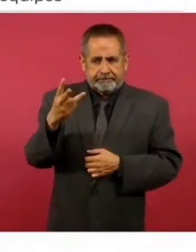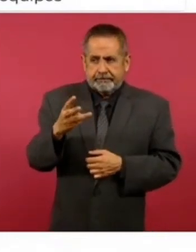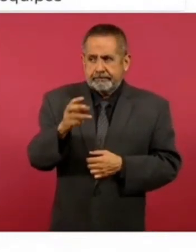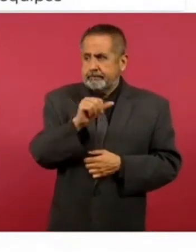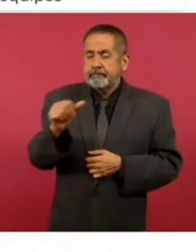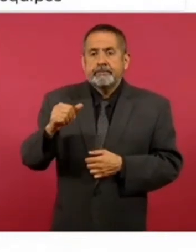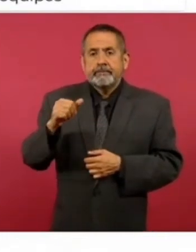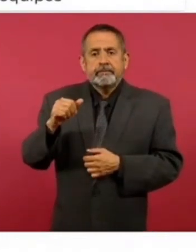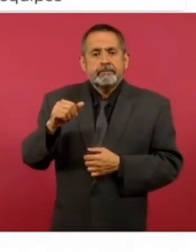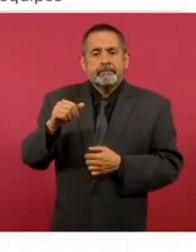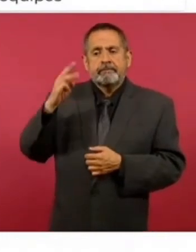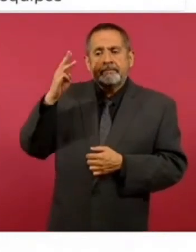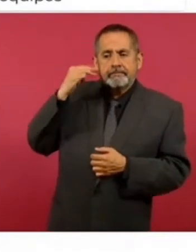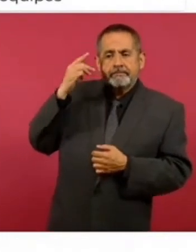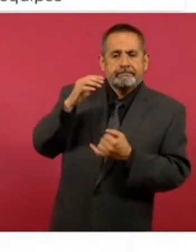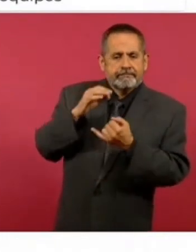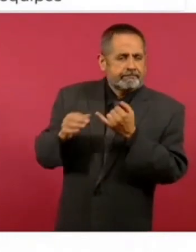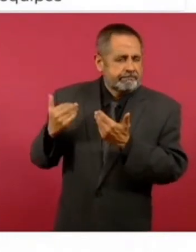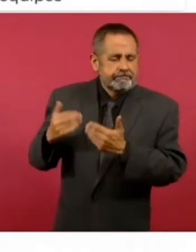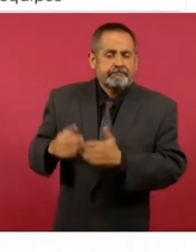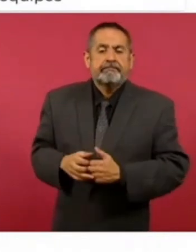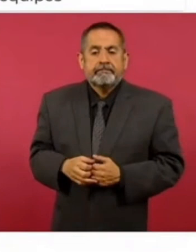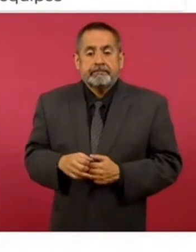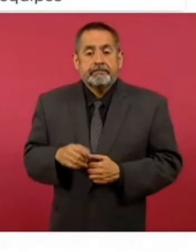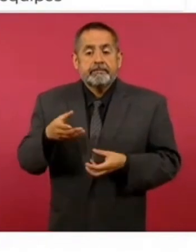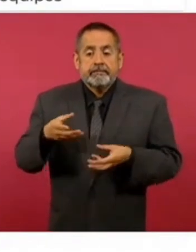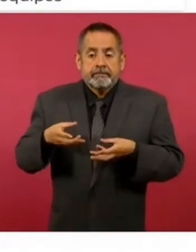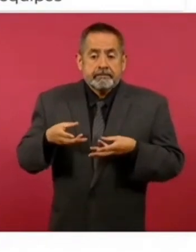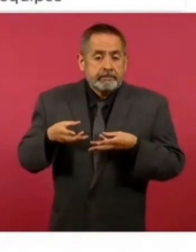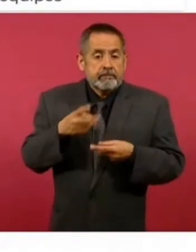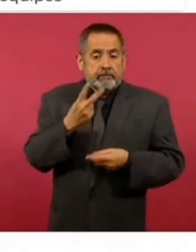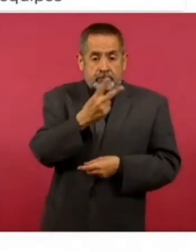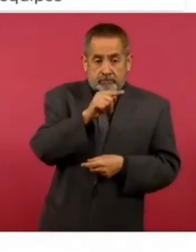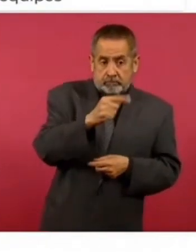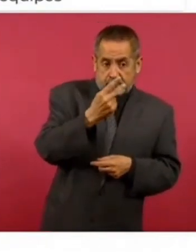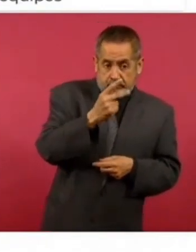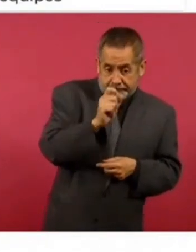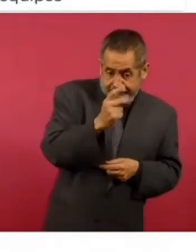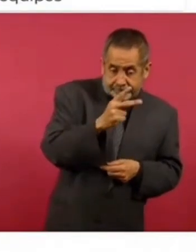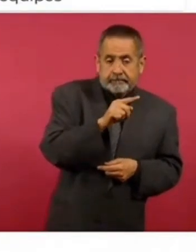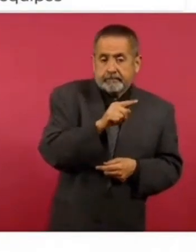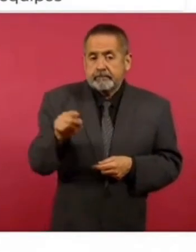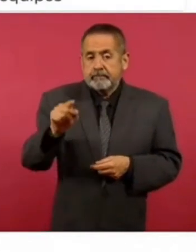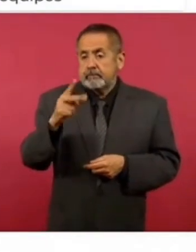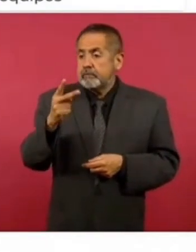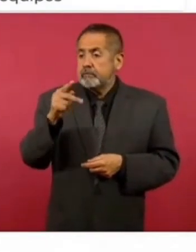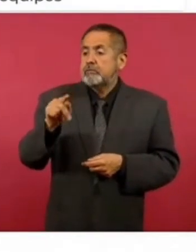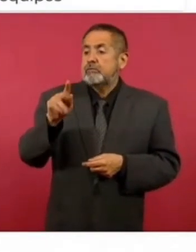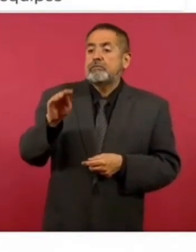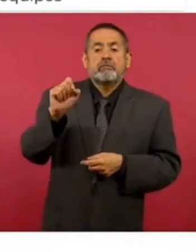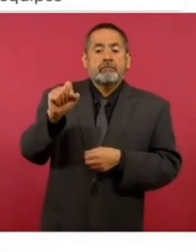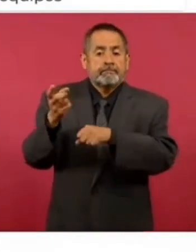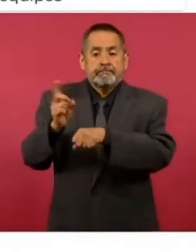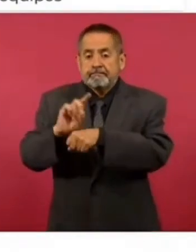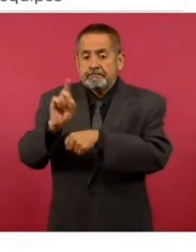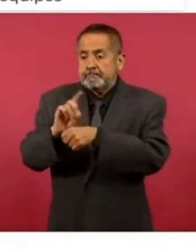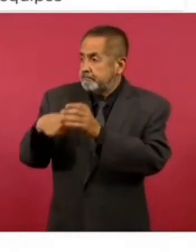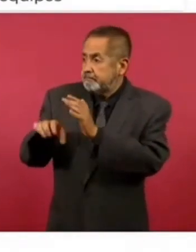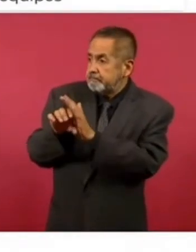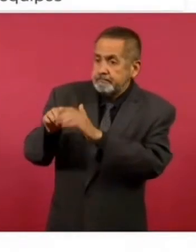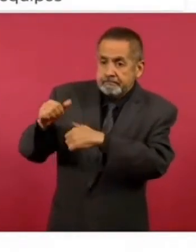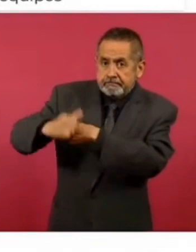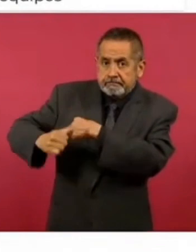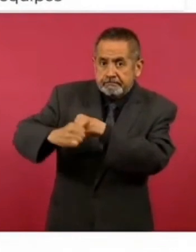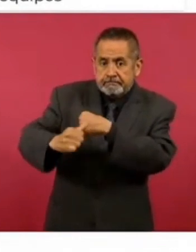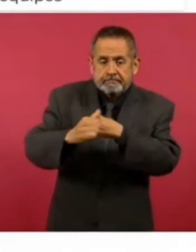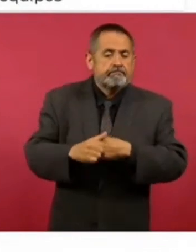último día de marzo. La productividad de los quirófanos en Guerrero pasó de 2.22 a 2.93 cirugías diarias por quirófano. La